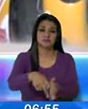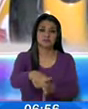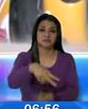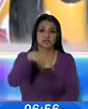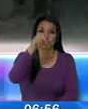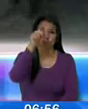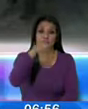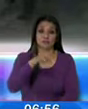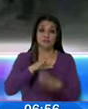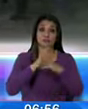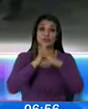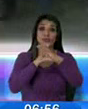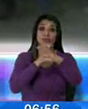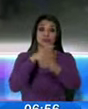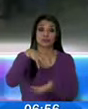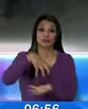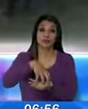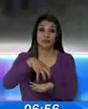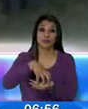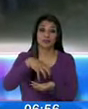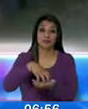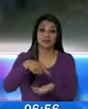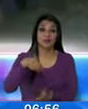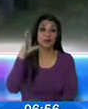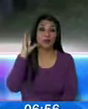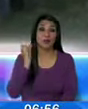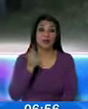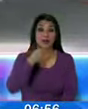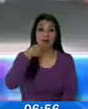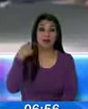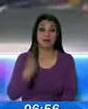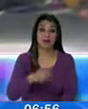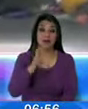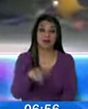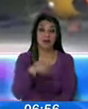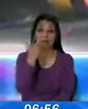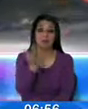unidad de transporte interprovincial que cubría la ruta Cuenca-Cañar se volcó.